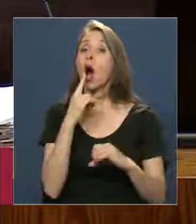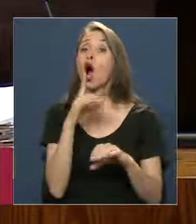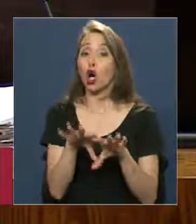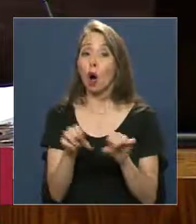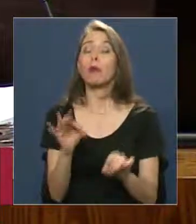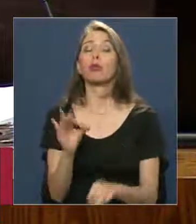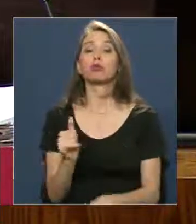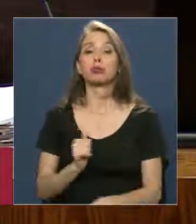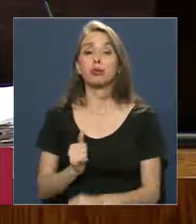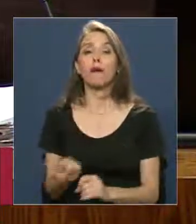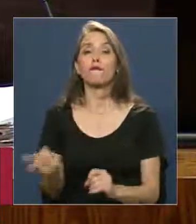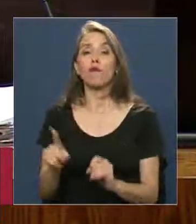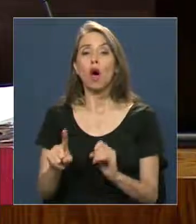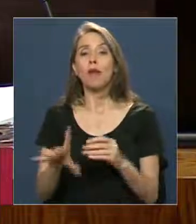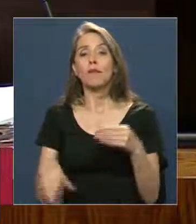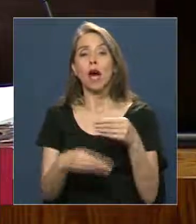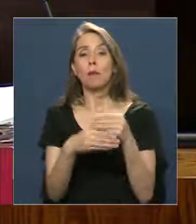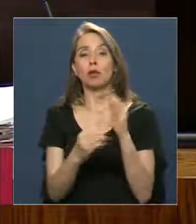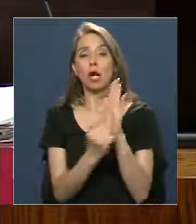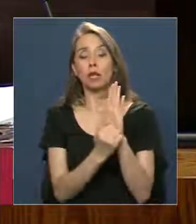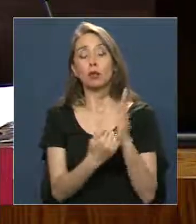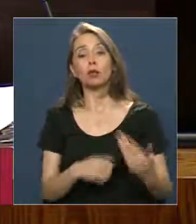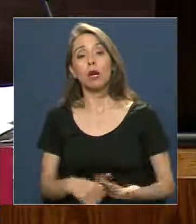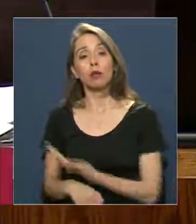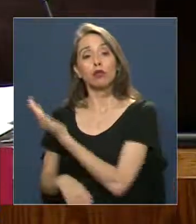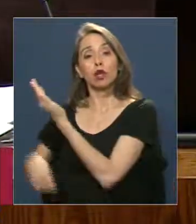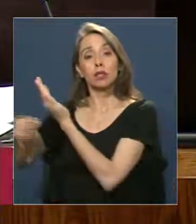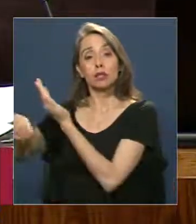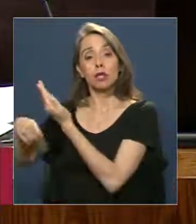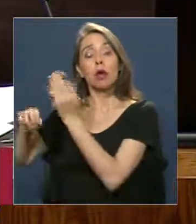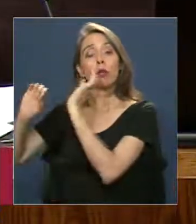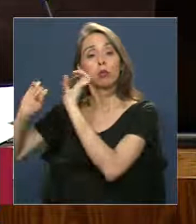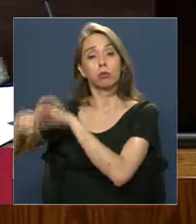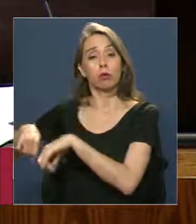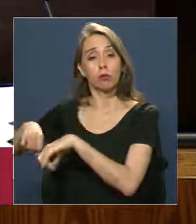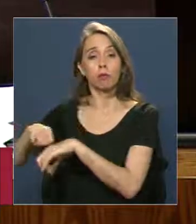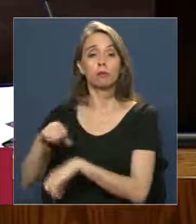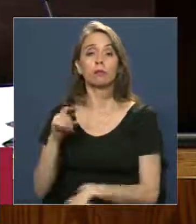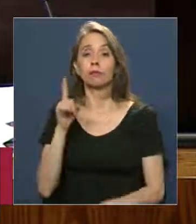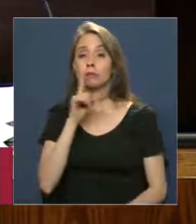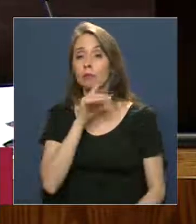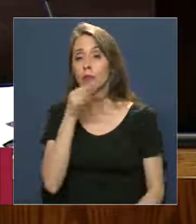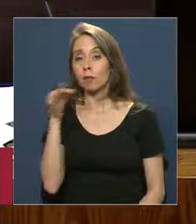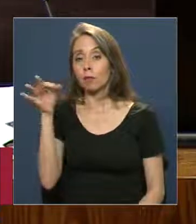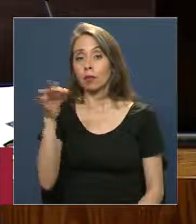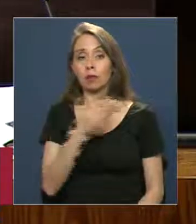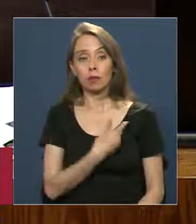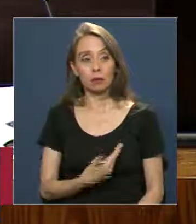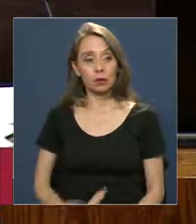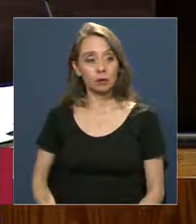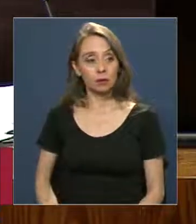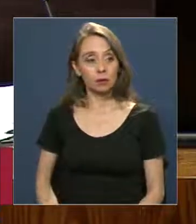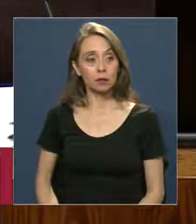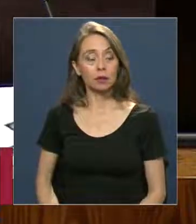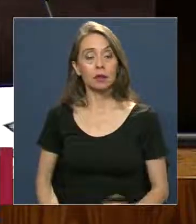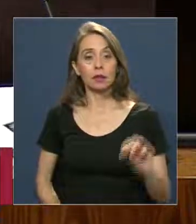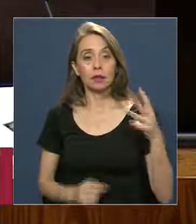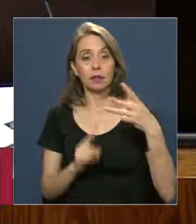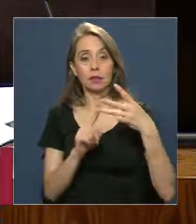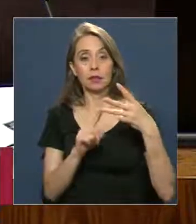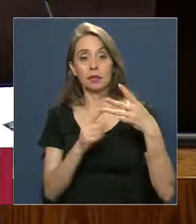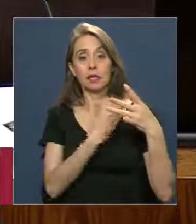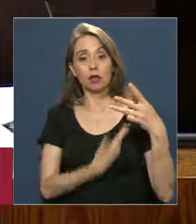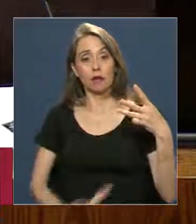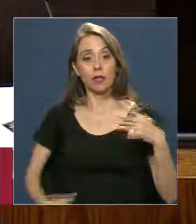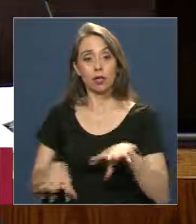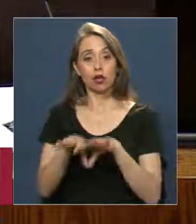reincorporando este artículo que fue aprobado por el Honorable Senado. Y por último, presidente, con esto concluyo, el tercer compromiso nuestro, y